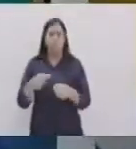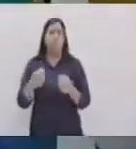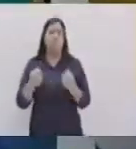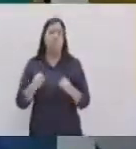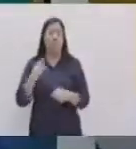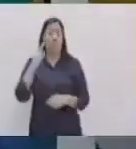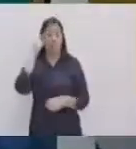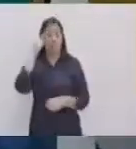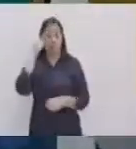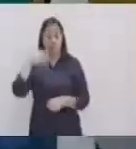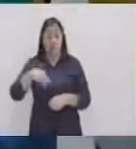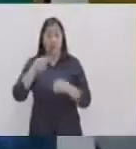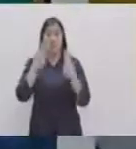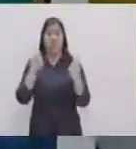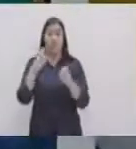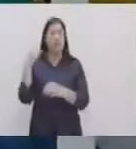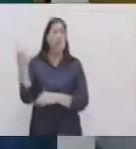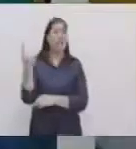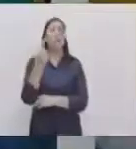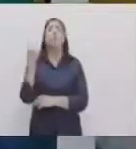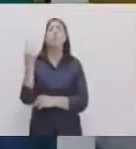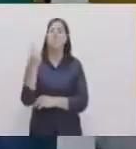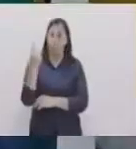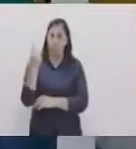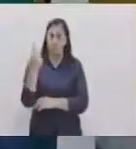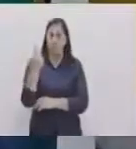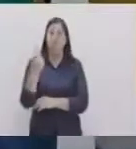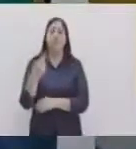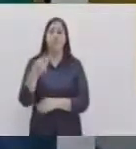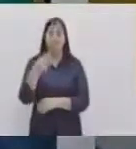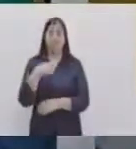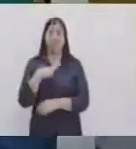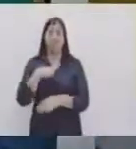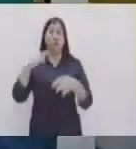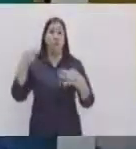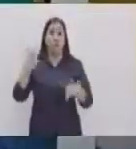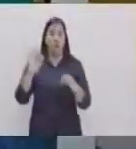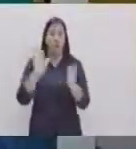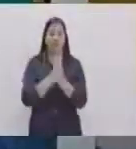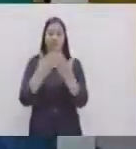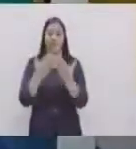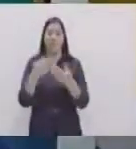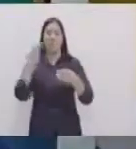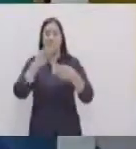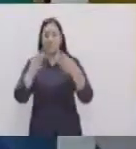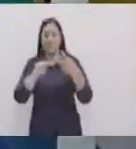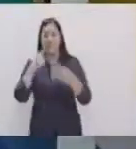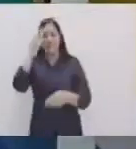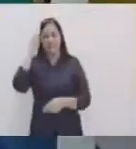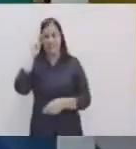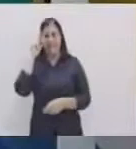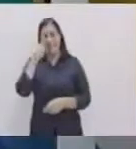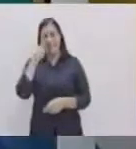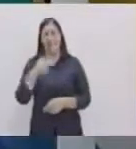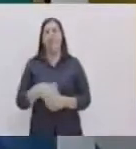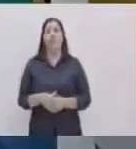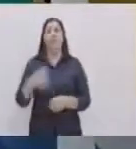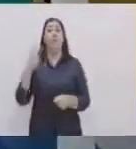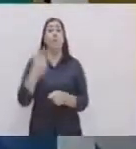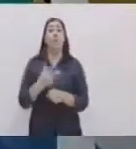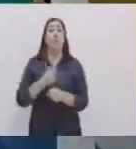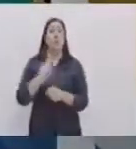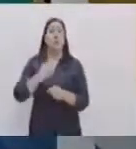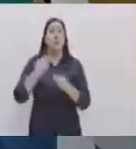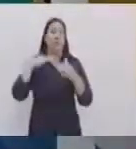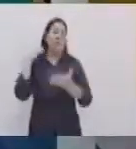cuando trabajamos esos temas es importante que tengas a la mano tus hojas, tu cuaderno y materiales para trabajar. Recuérdate, Guatemala